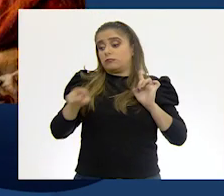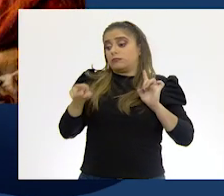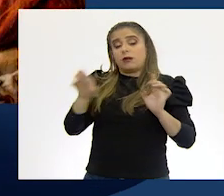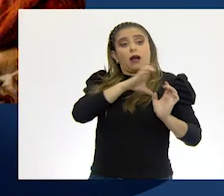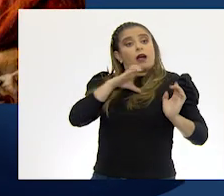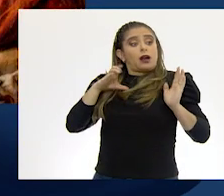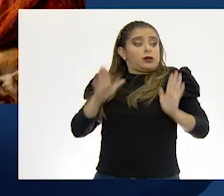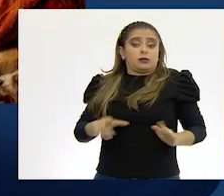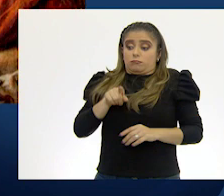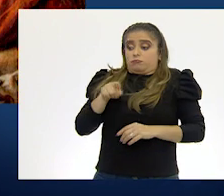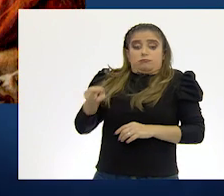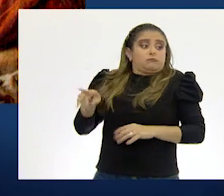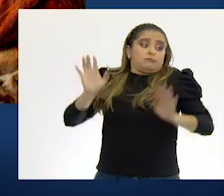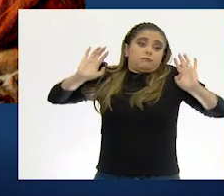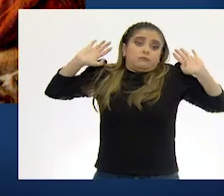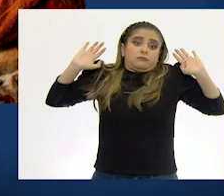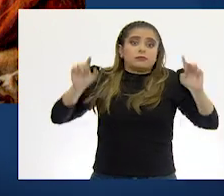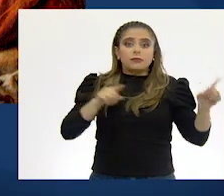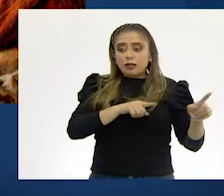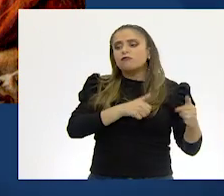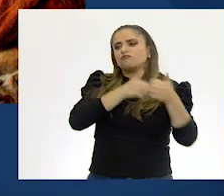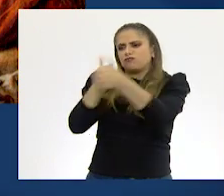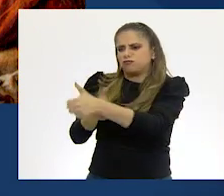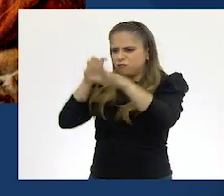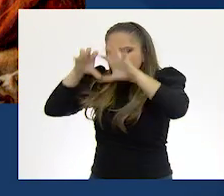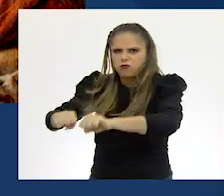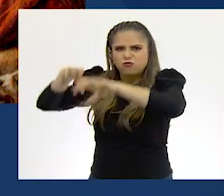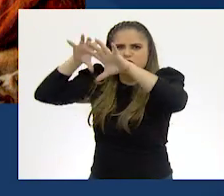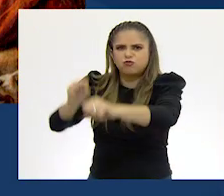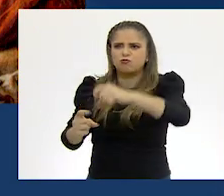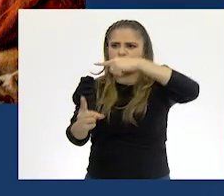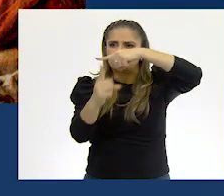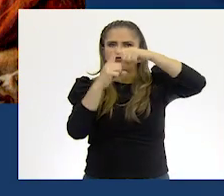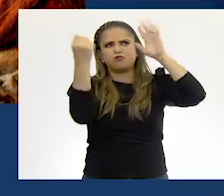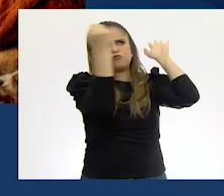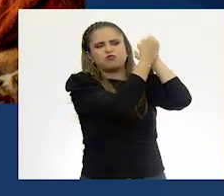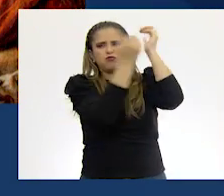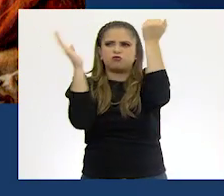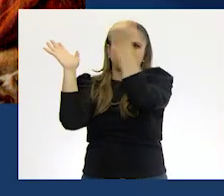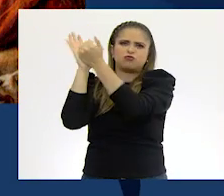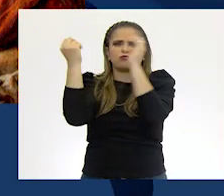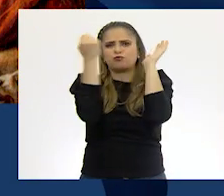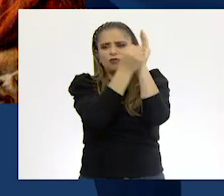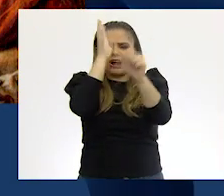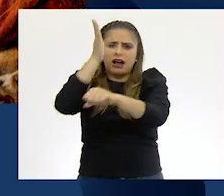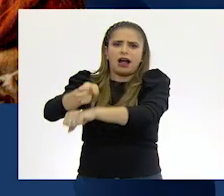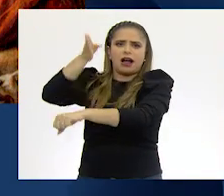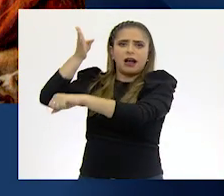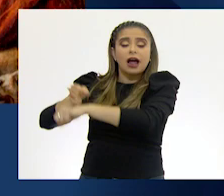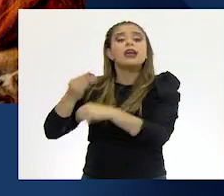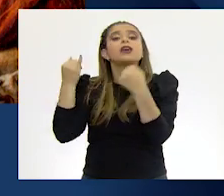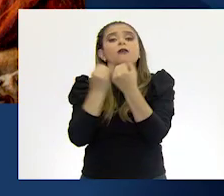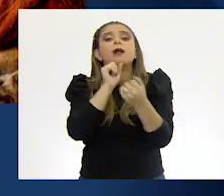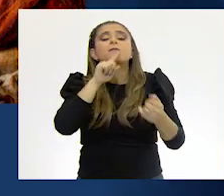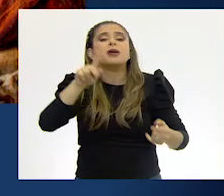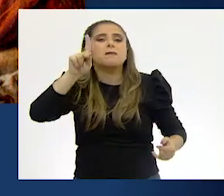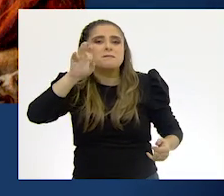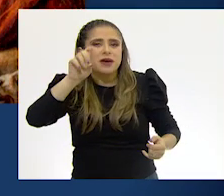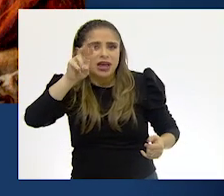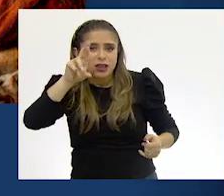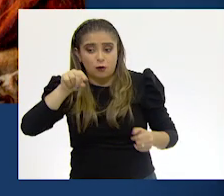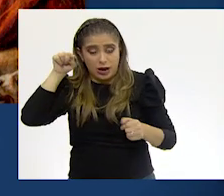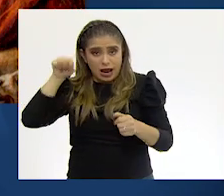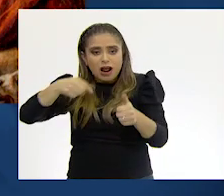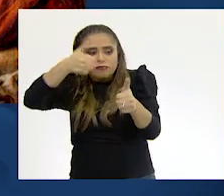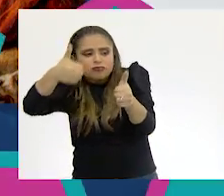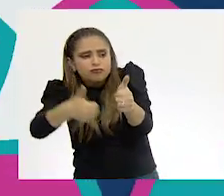y crucificarlos. Y dentro de esas crucifixiones estuvo la de Pedro, uno de los apóstoles de